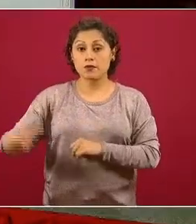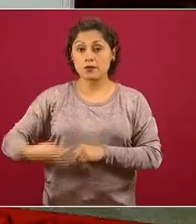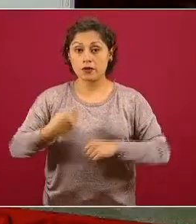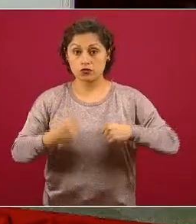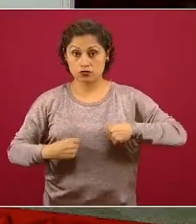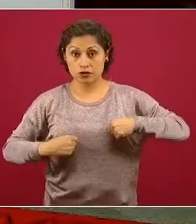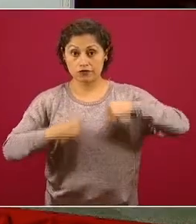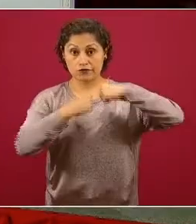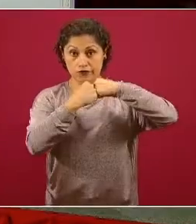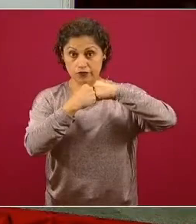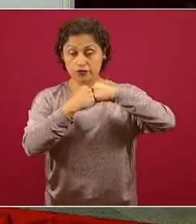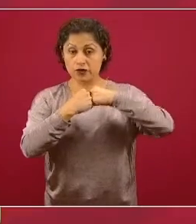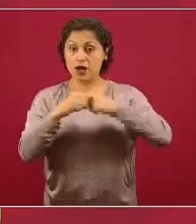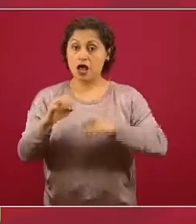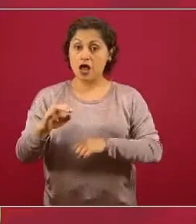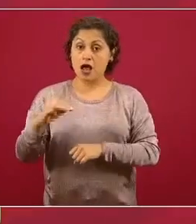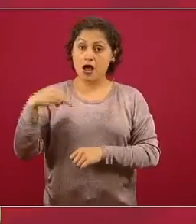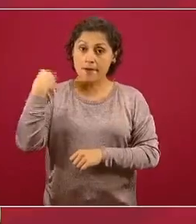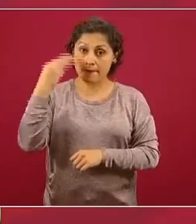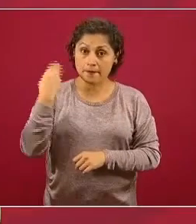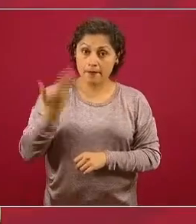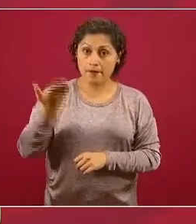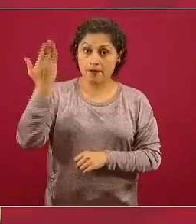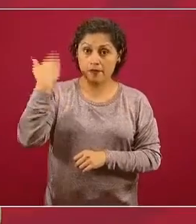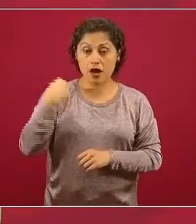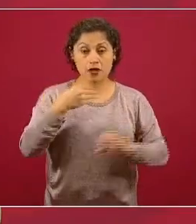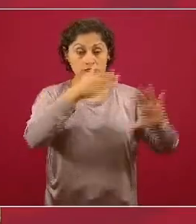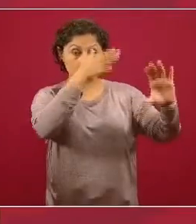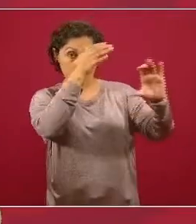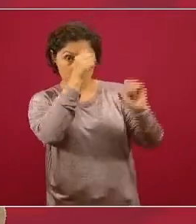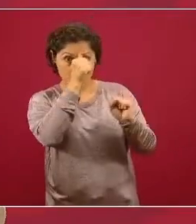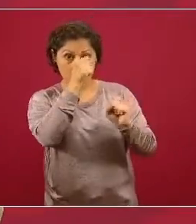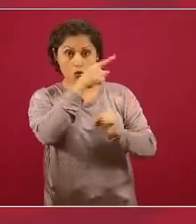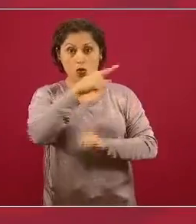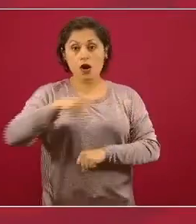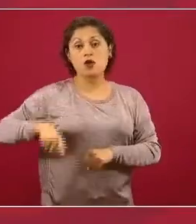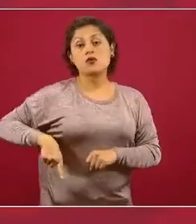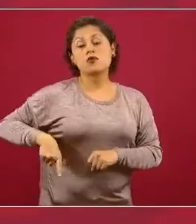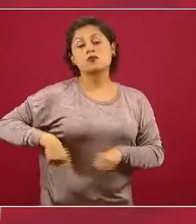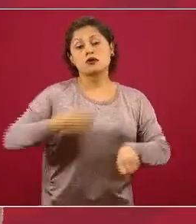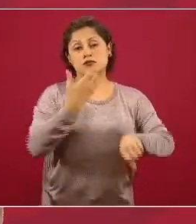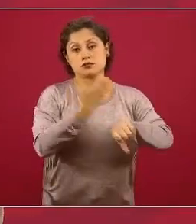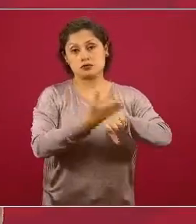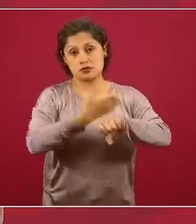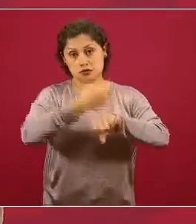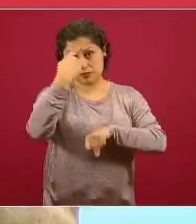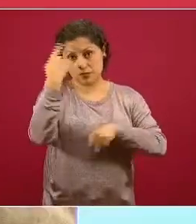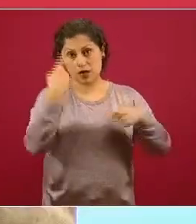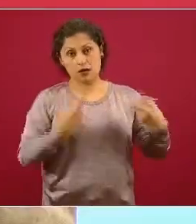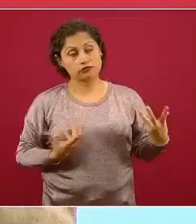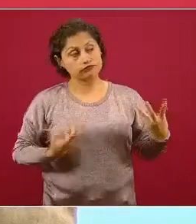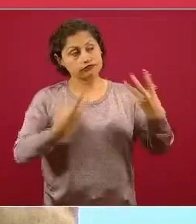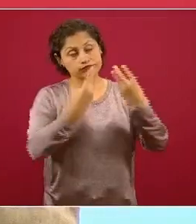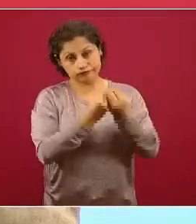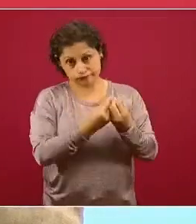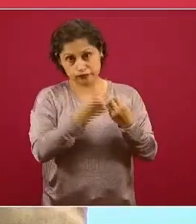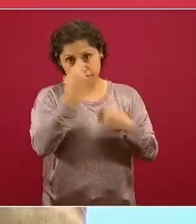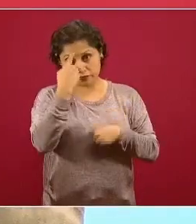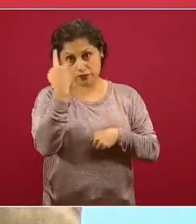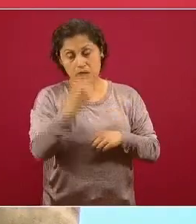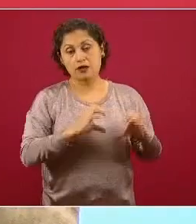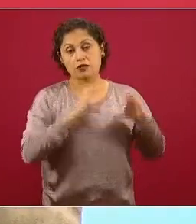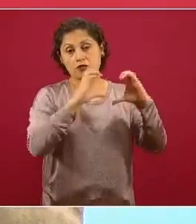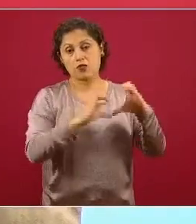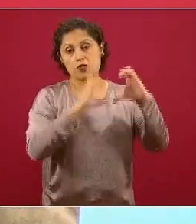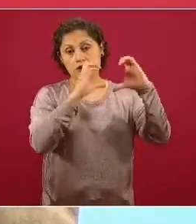marzo un acuerdo de buena voluntad con el gobierno de Estados Unidos para trabajar conjuntamente en la frontera en la reducción de